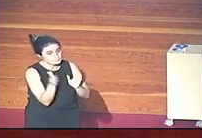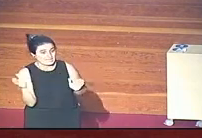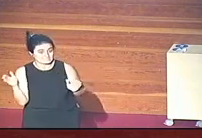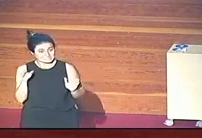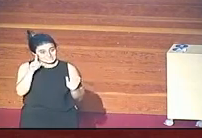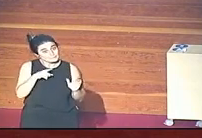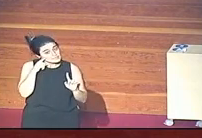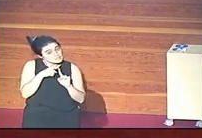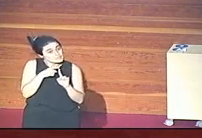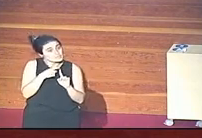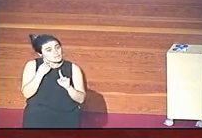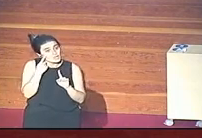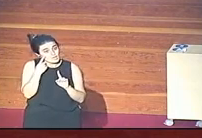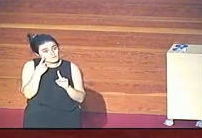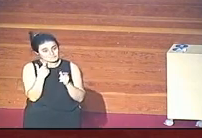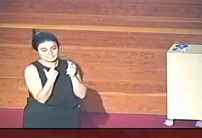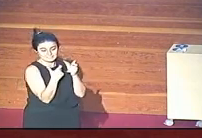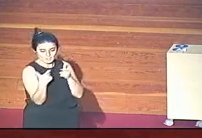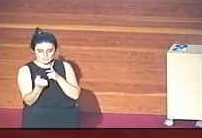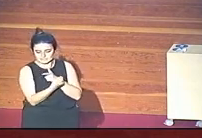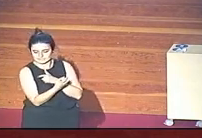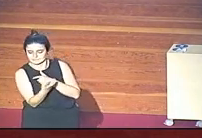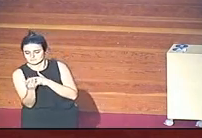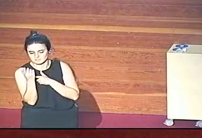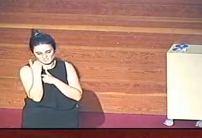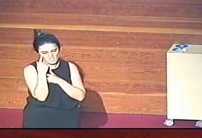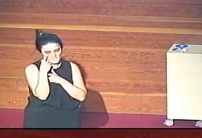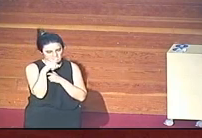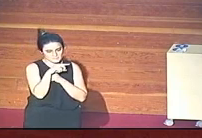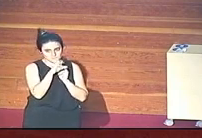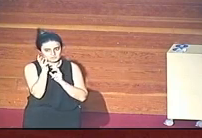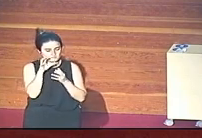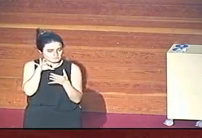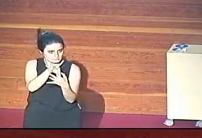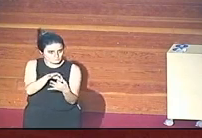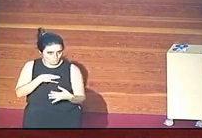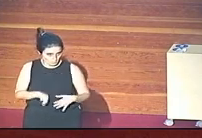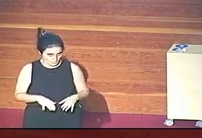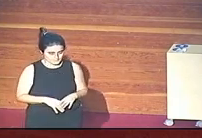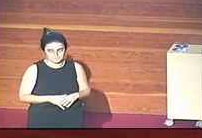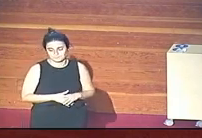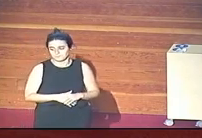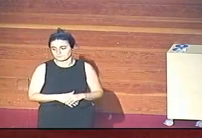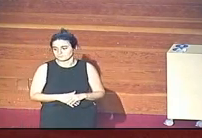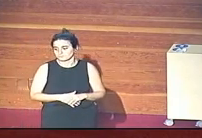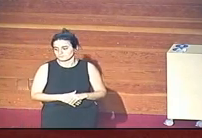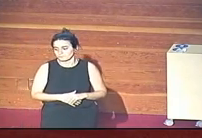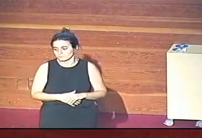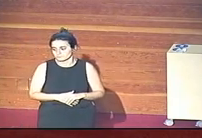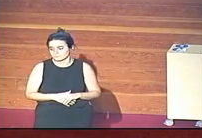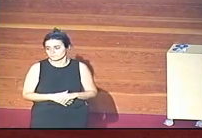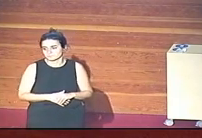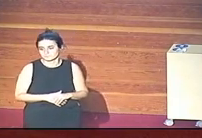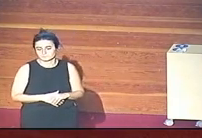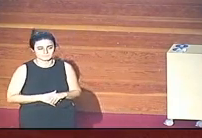y miremos en otras secciones también temas relación al final yo creo que también